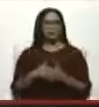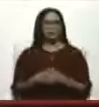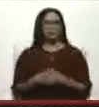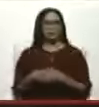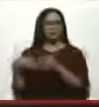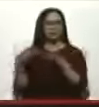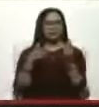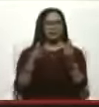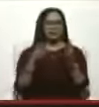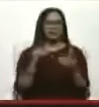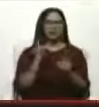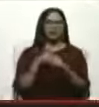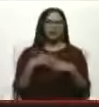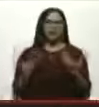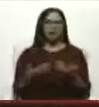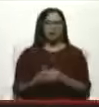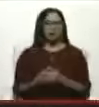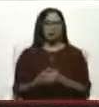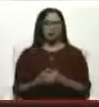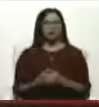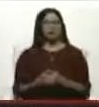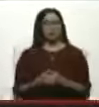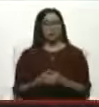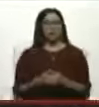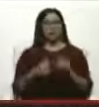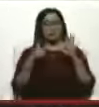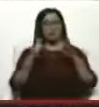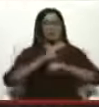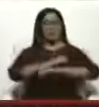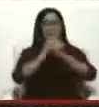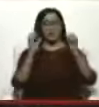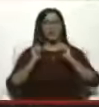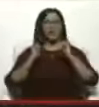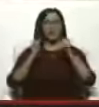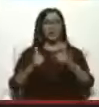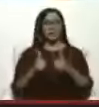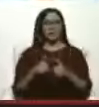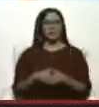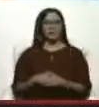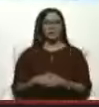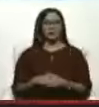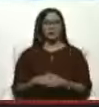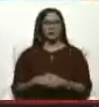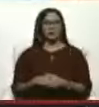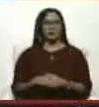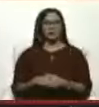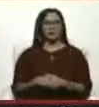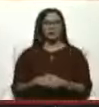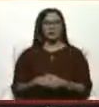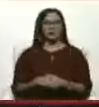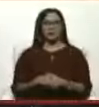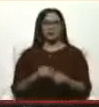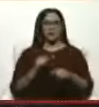desde cuándo? Hace como las 6 de la mañana empezó. Estuvo de repente imprevisto, llegó de repente.